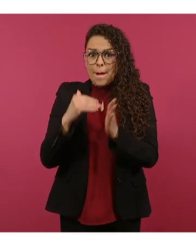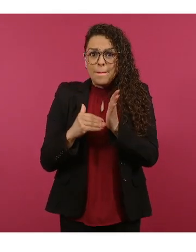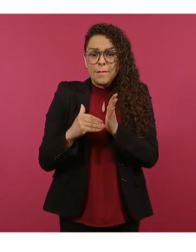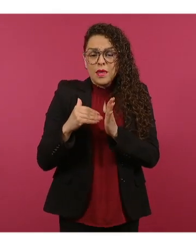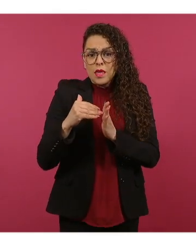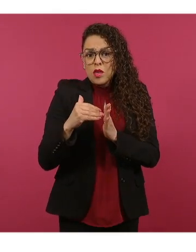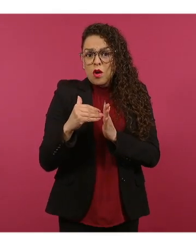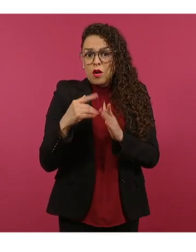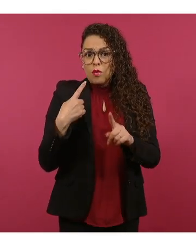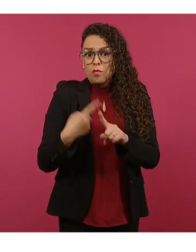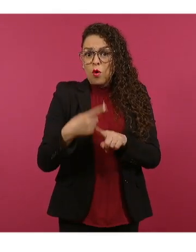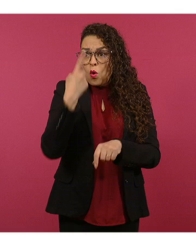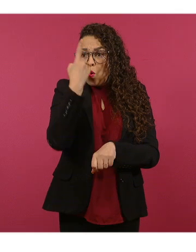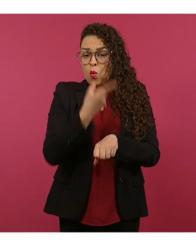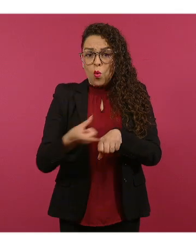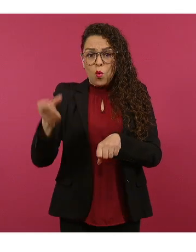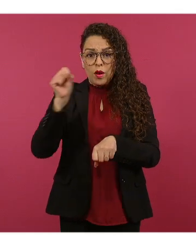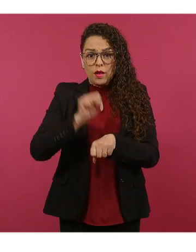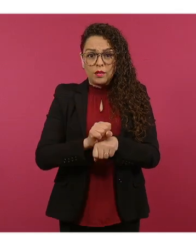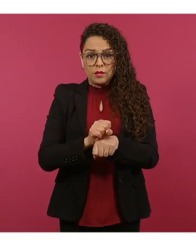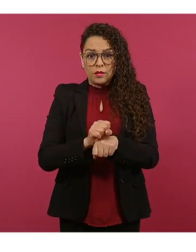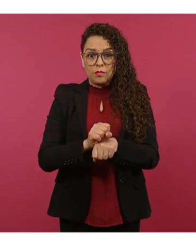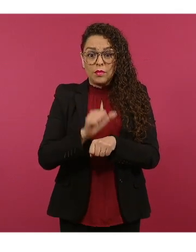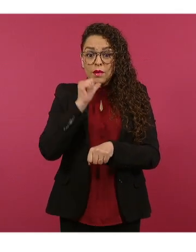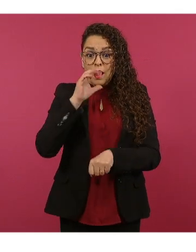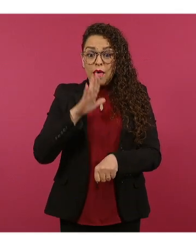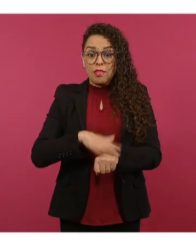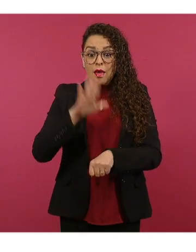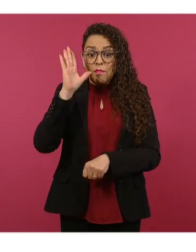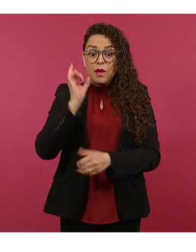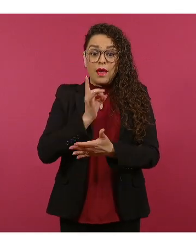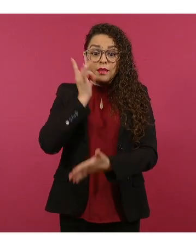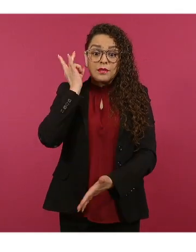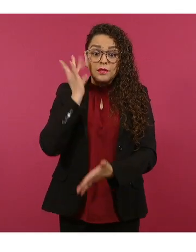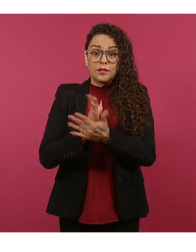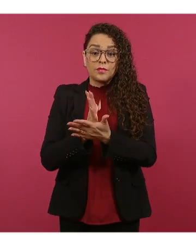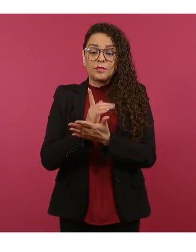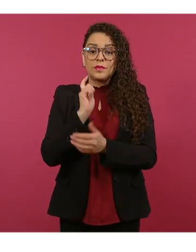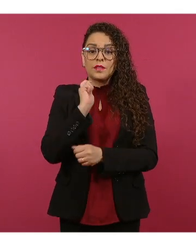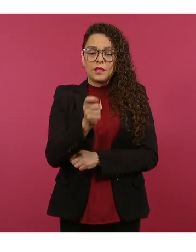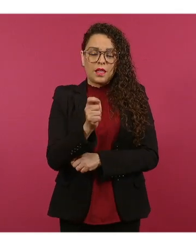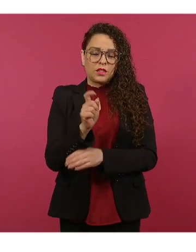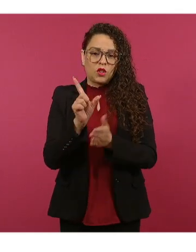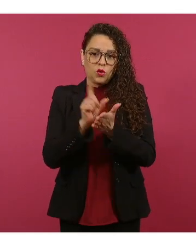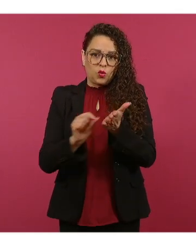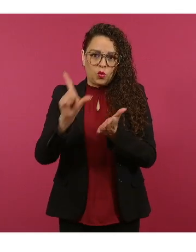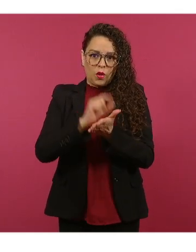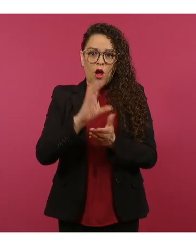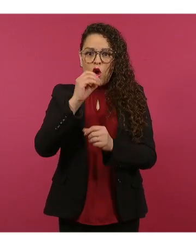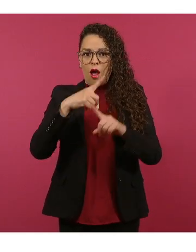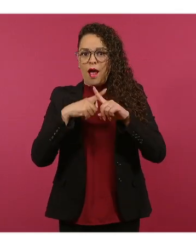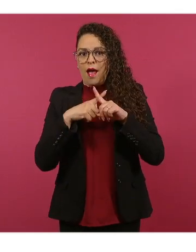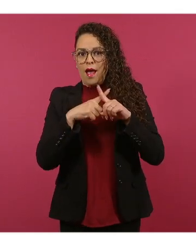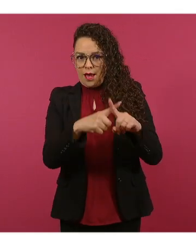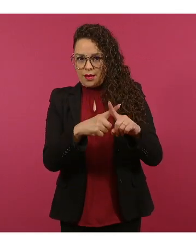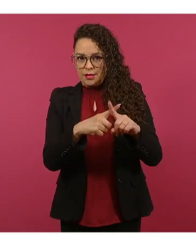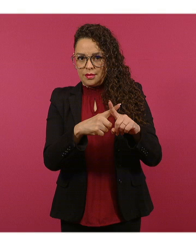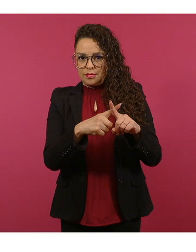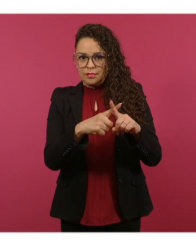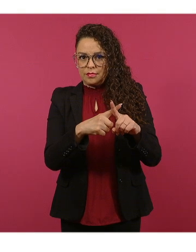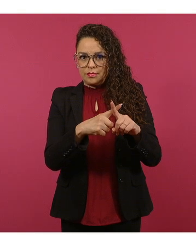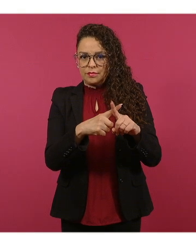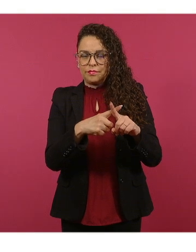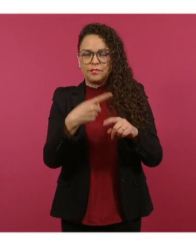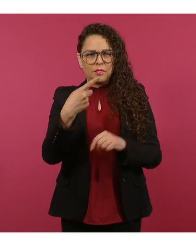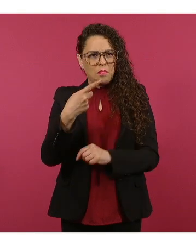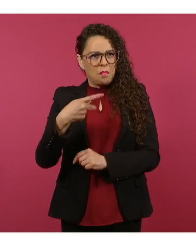semana, solo en la red social X. Pero a eso hay que sumarle la renta de cuentas, o